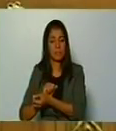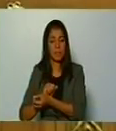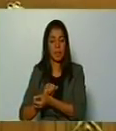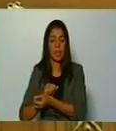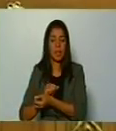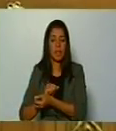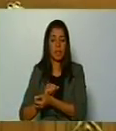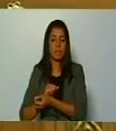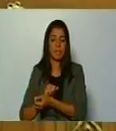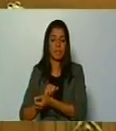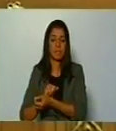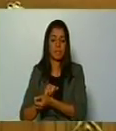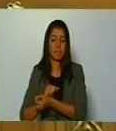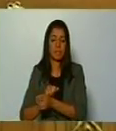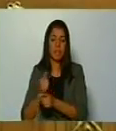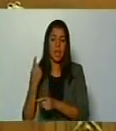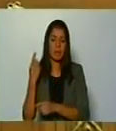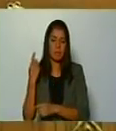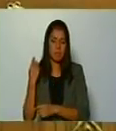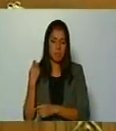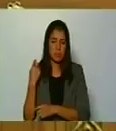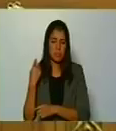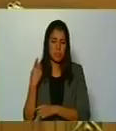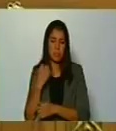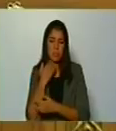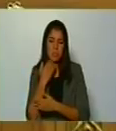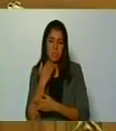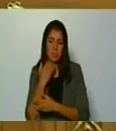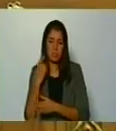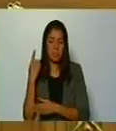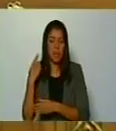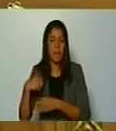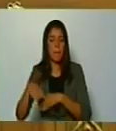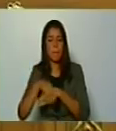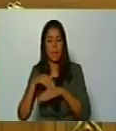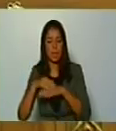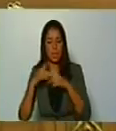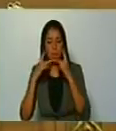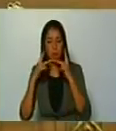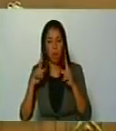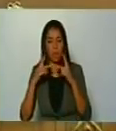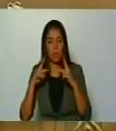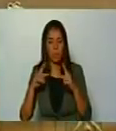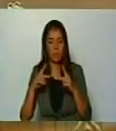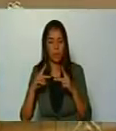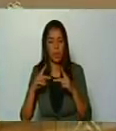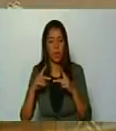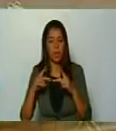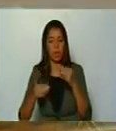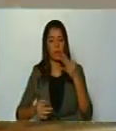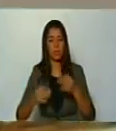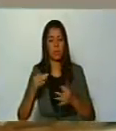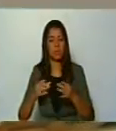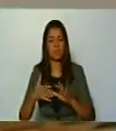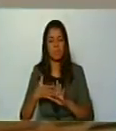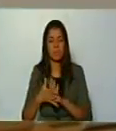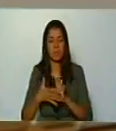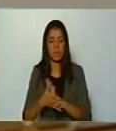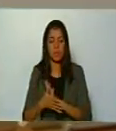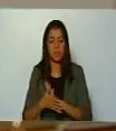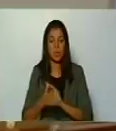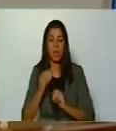reciente caso imputado por el Ministerio Público y acordado por los tribunales competentes fue el caso del